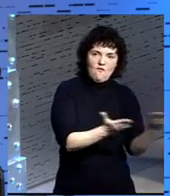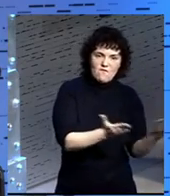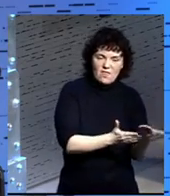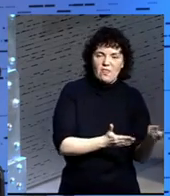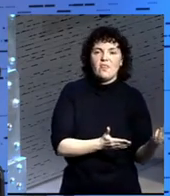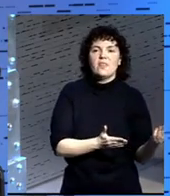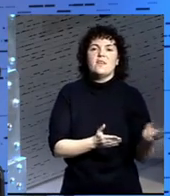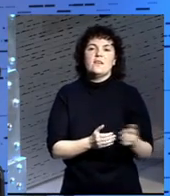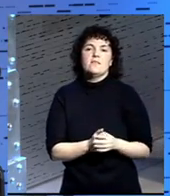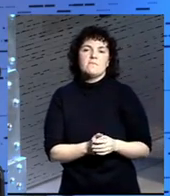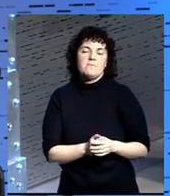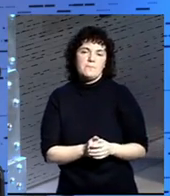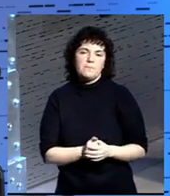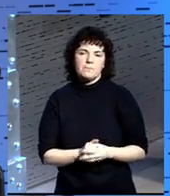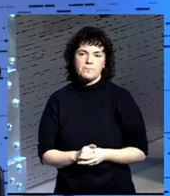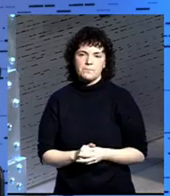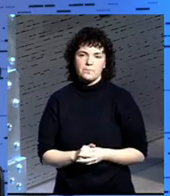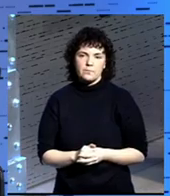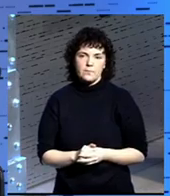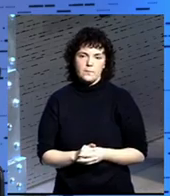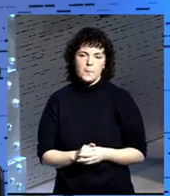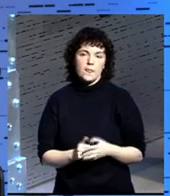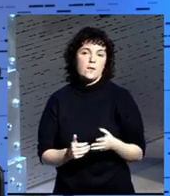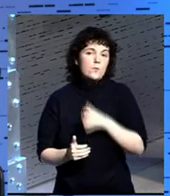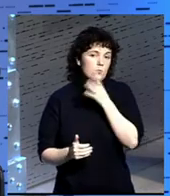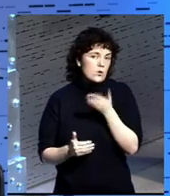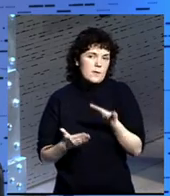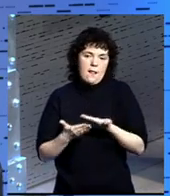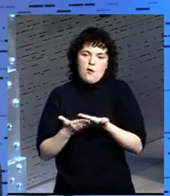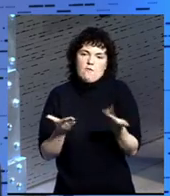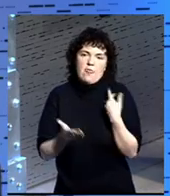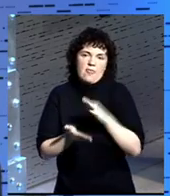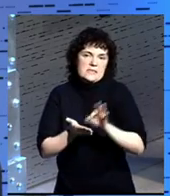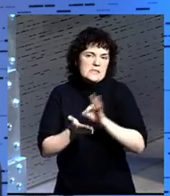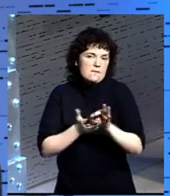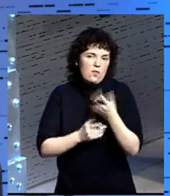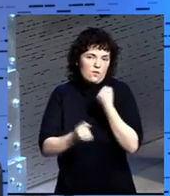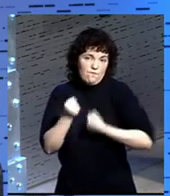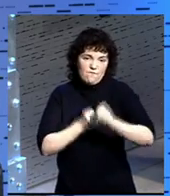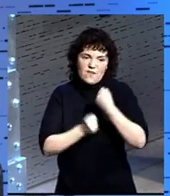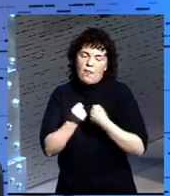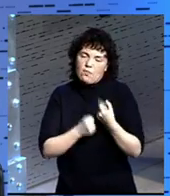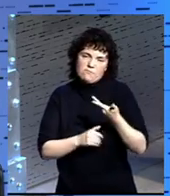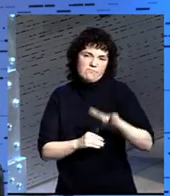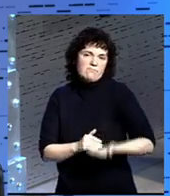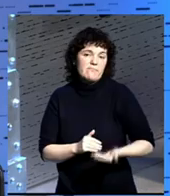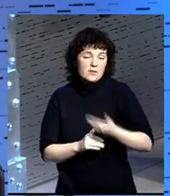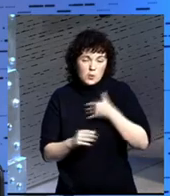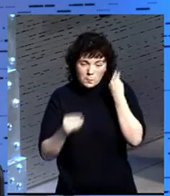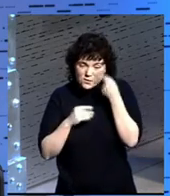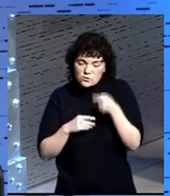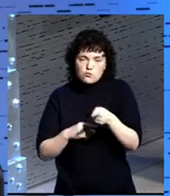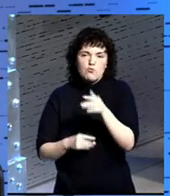es la confianza en la provisión de servicios financieros, ¿no? Y yo creo que eso todavía no